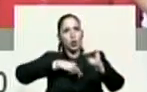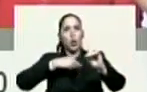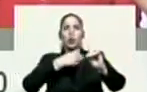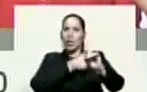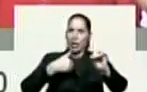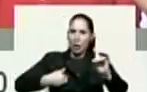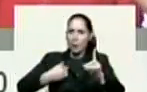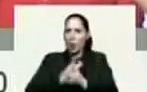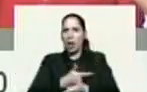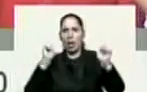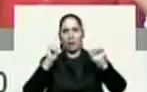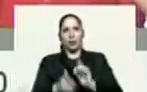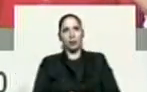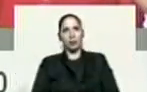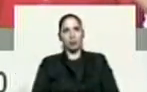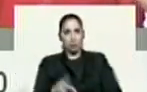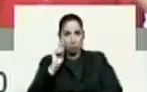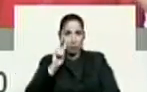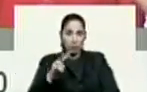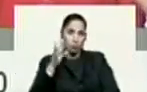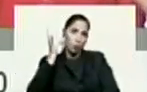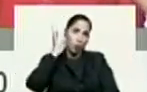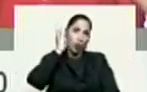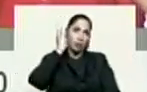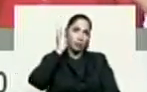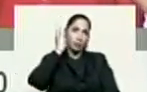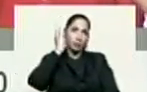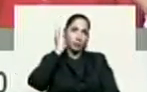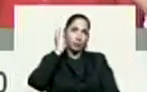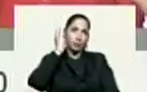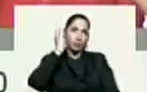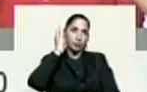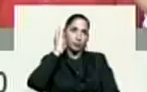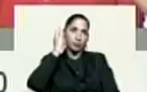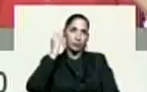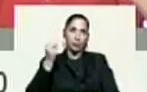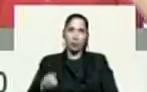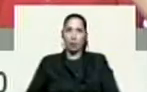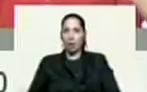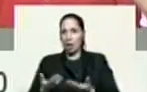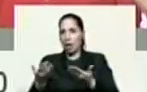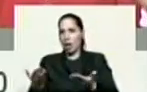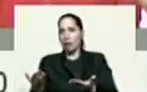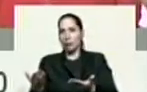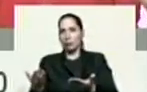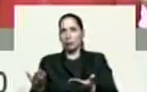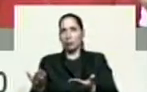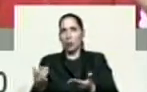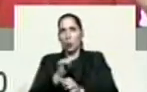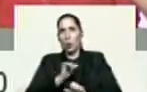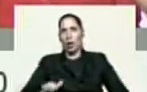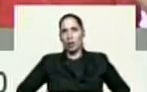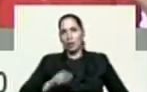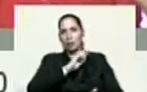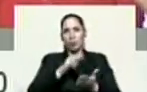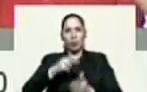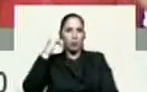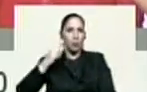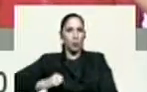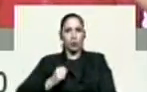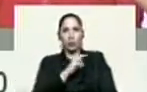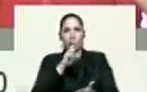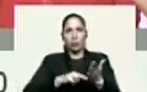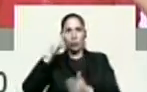ahí vimos a mujeres llevarle al soldado, al guardia nacional que estaba allí, al policía nacional